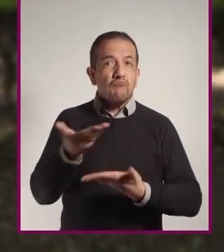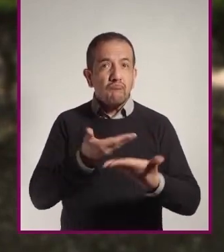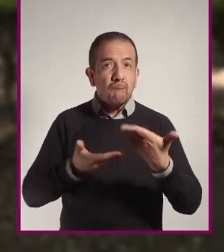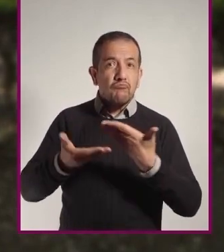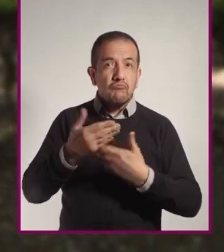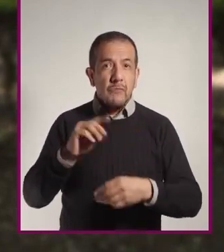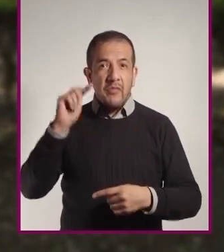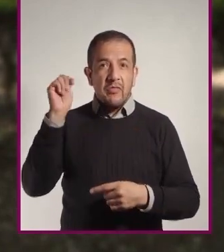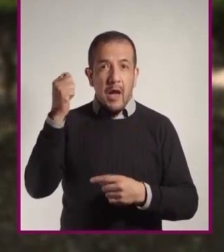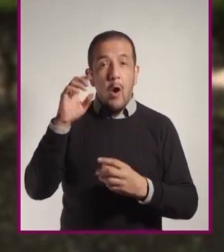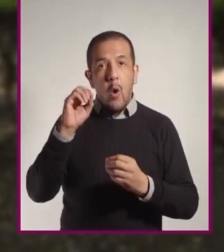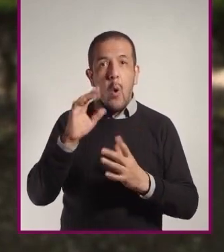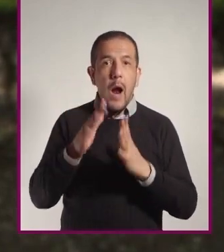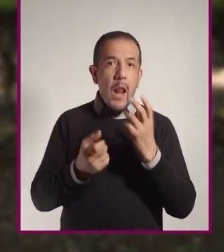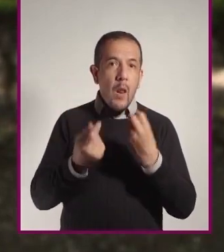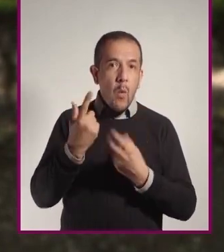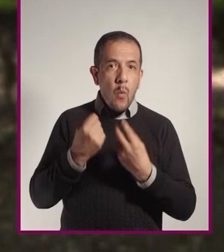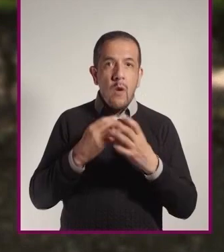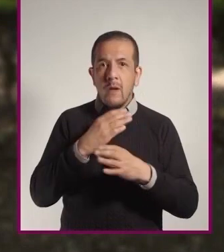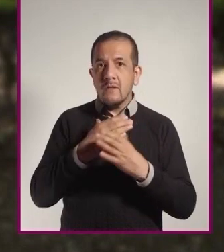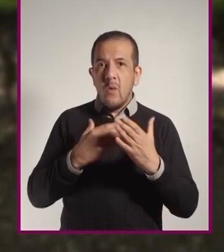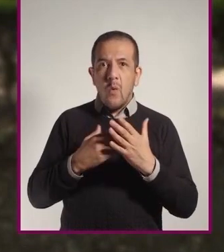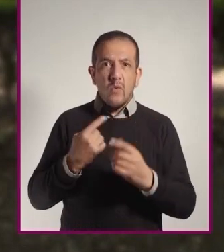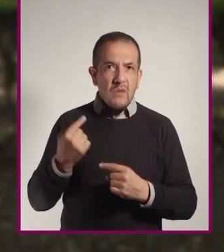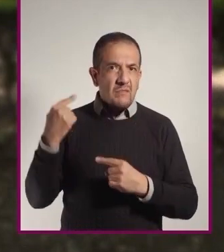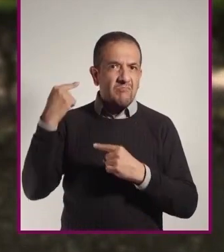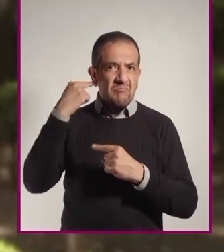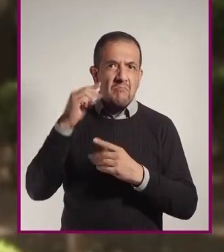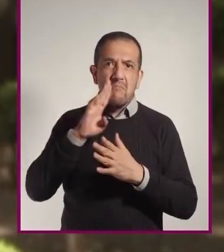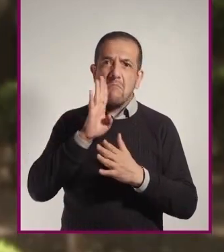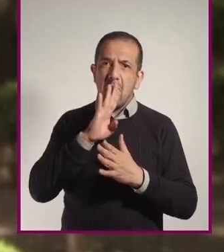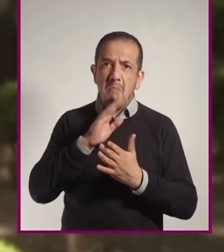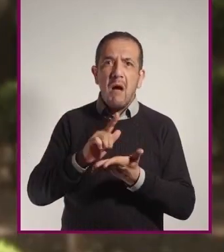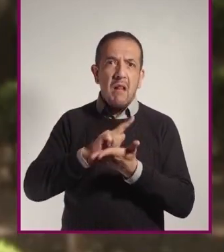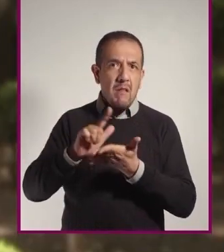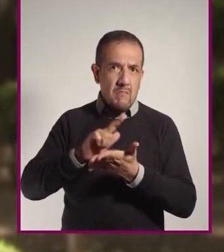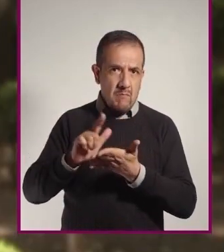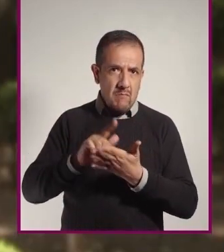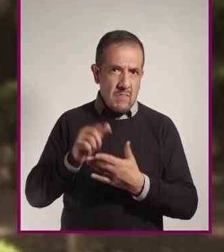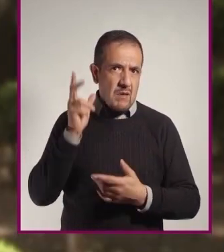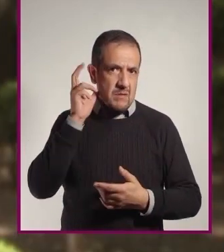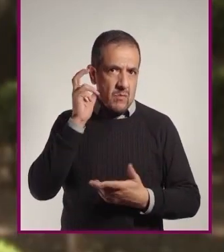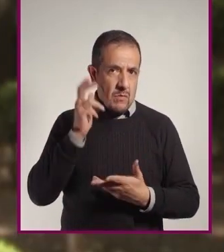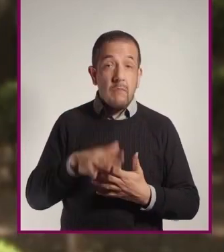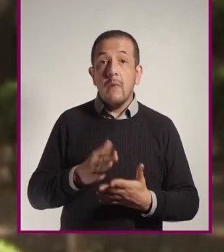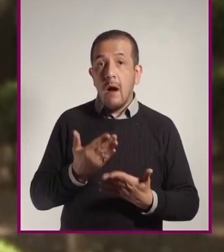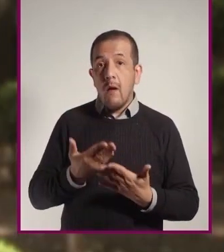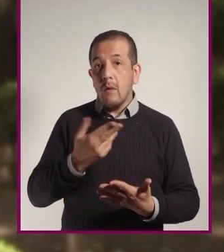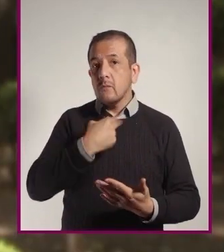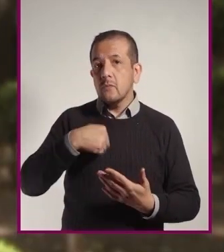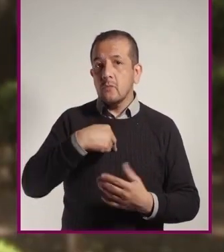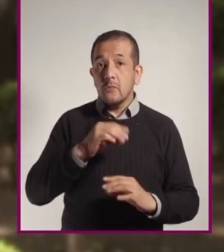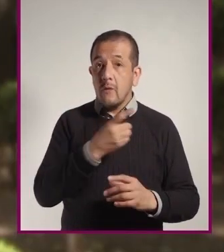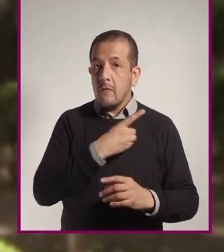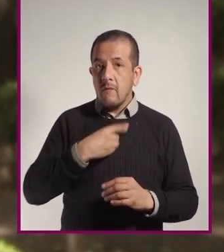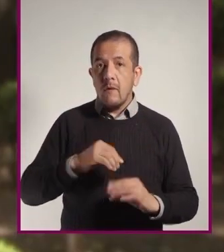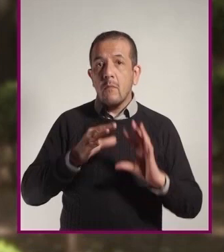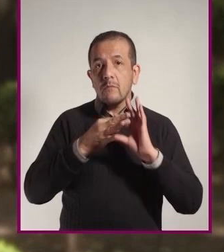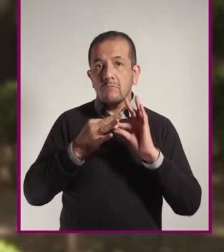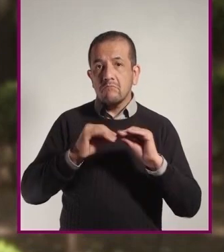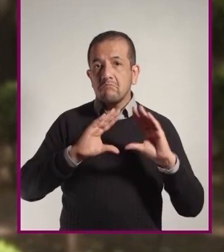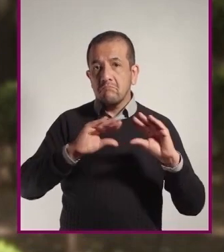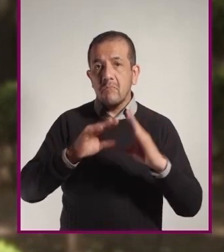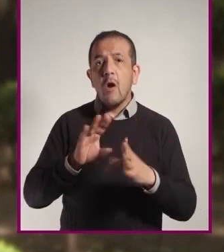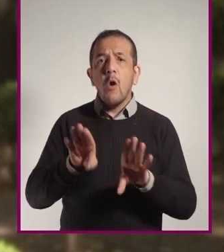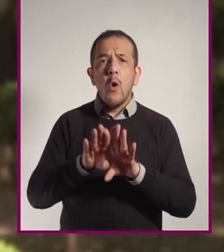o prácticas de higiene peligrosas que son muy comunes. En este programa hablaremos de los cuidados que tienes que darle a tus oídos